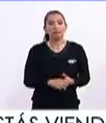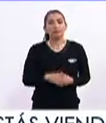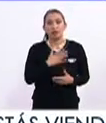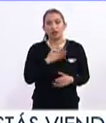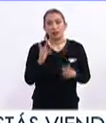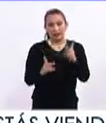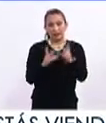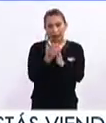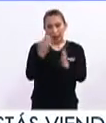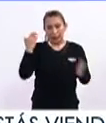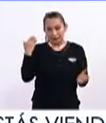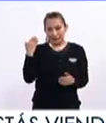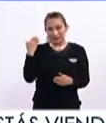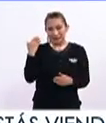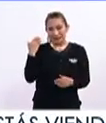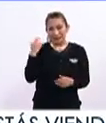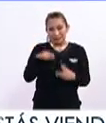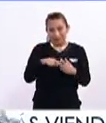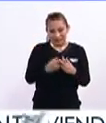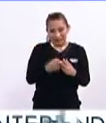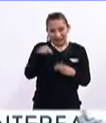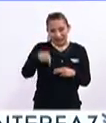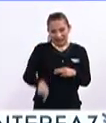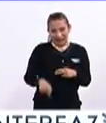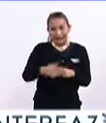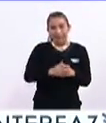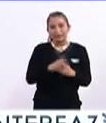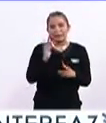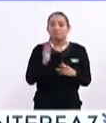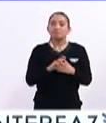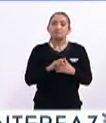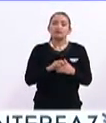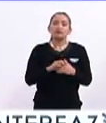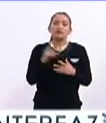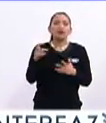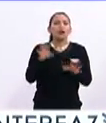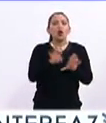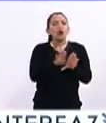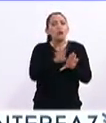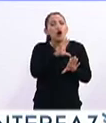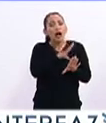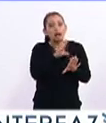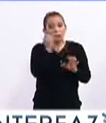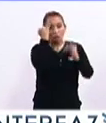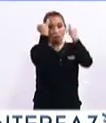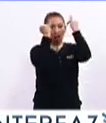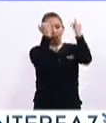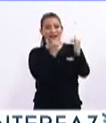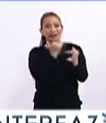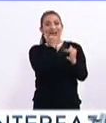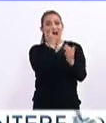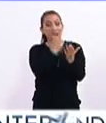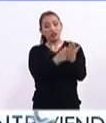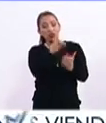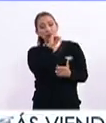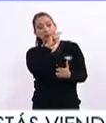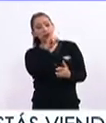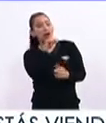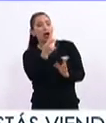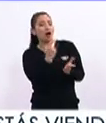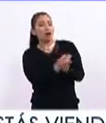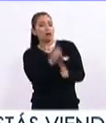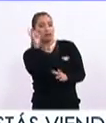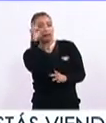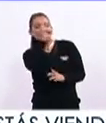bueno, platicábamos antes de entrar del corte, cómo existe este prejuicio de que en el Instituto Politécnico Nacional pues puede